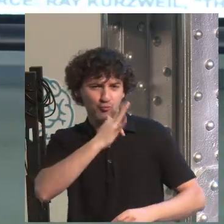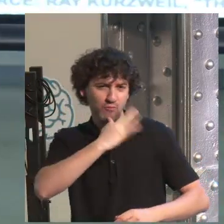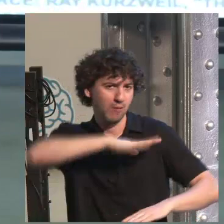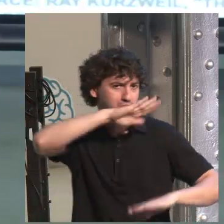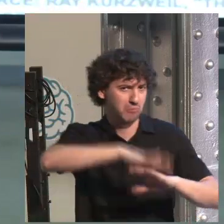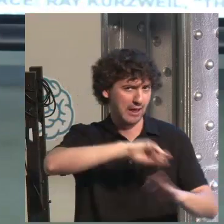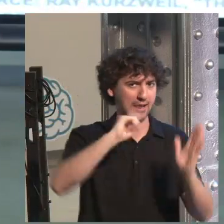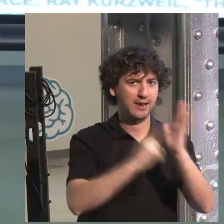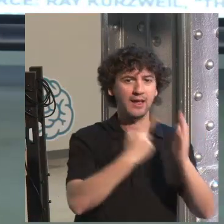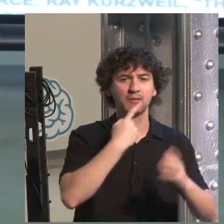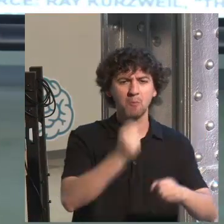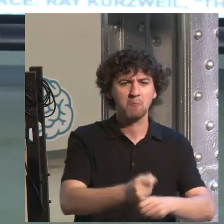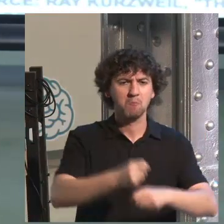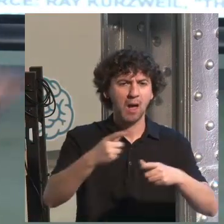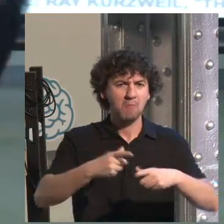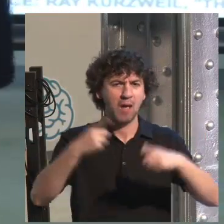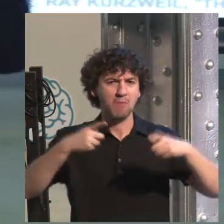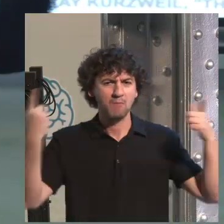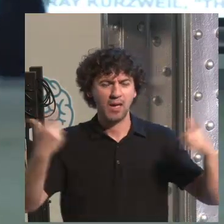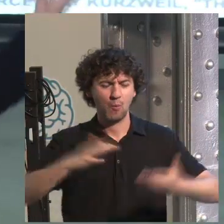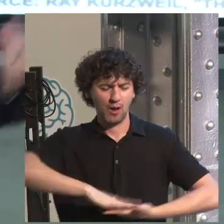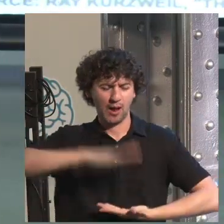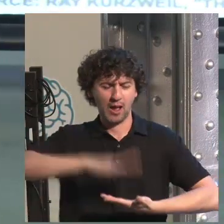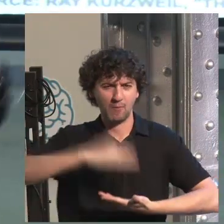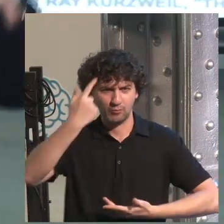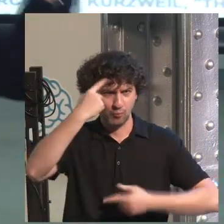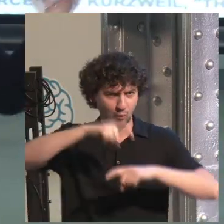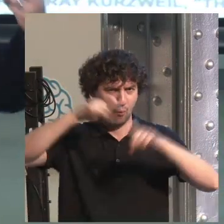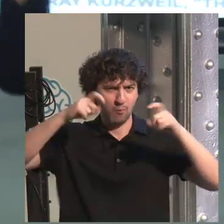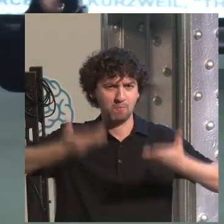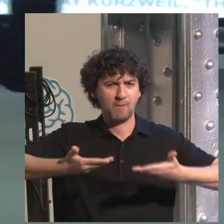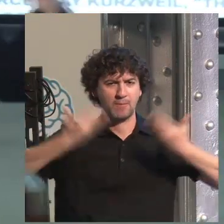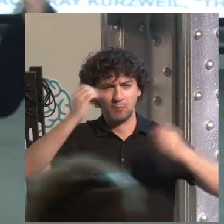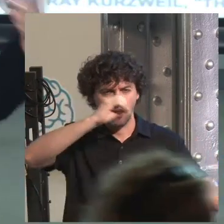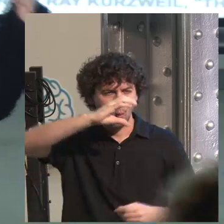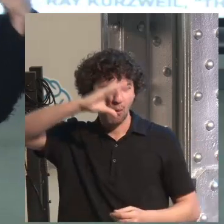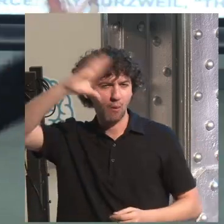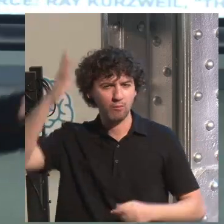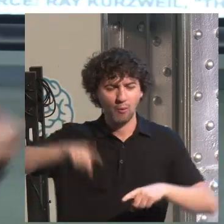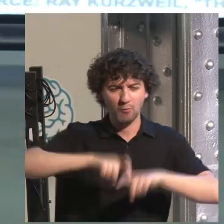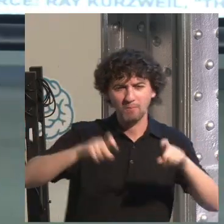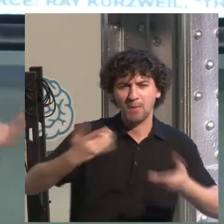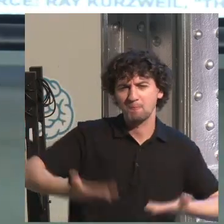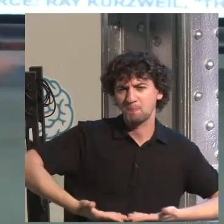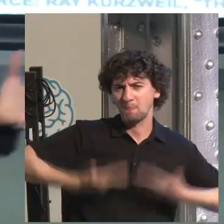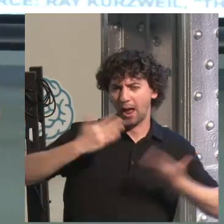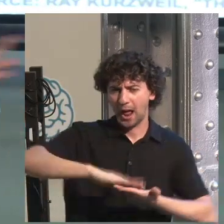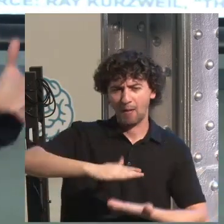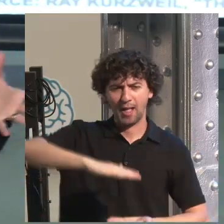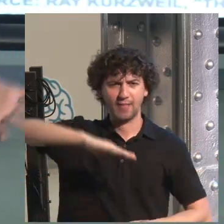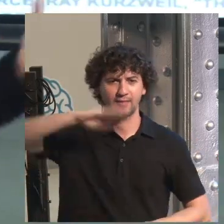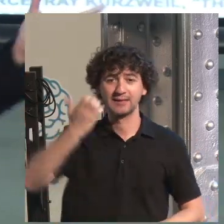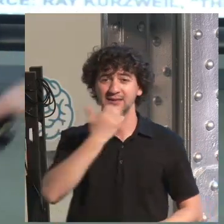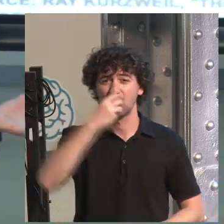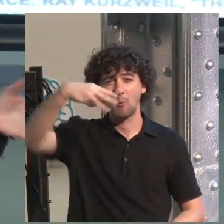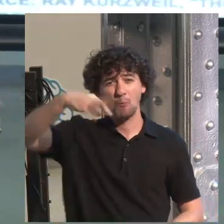crecimiento exponencial en la capacidad de computación. De manera que cada vez tenemos capacidades de computaciones más altas, ¿no? Y de hecho, si se cumple la ley de